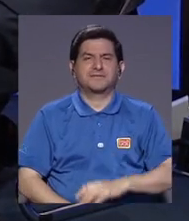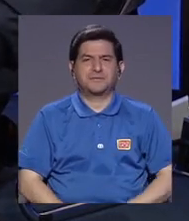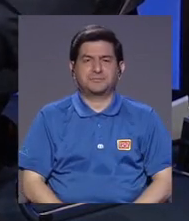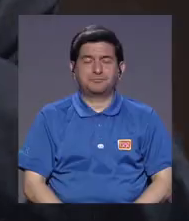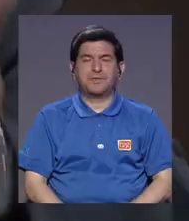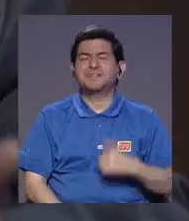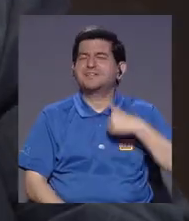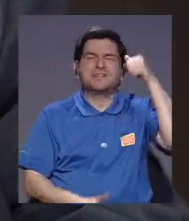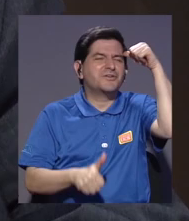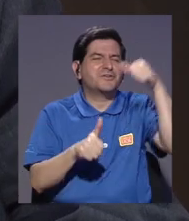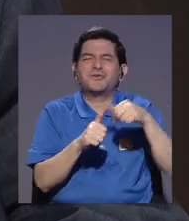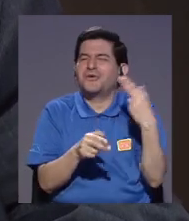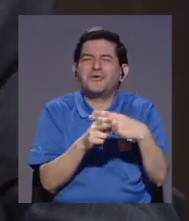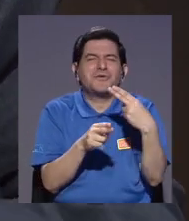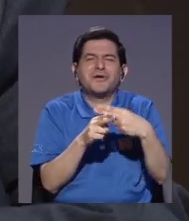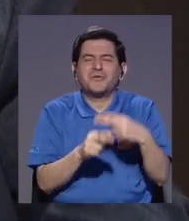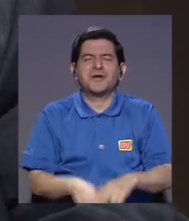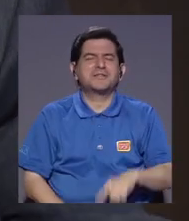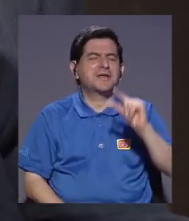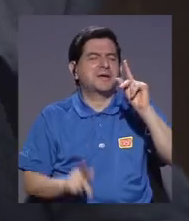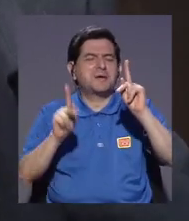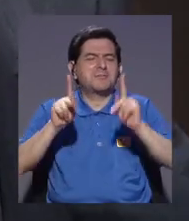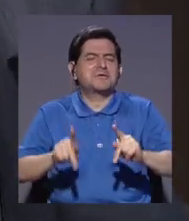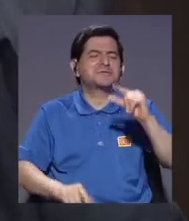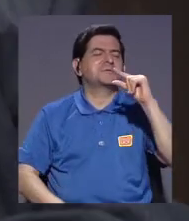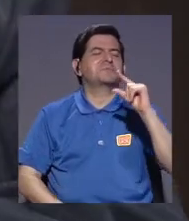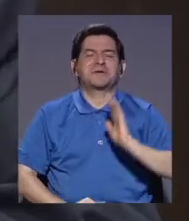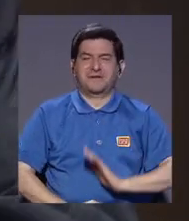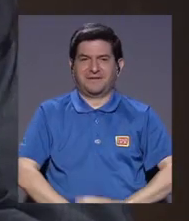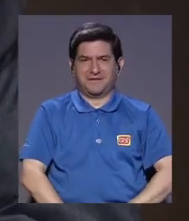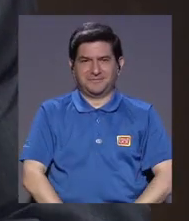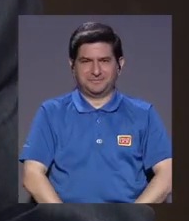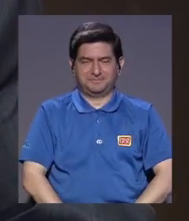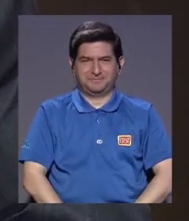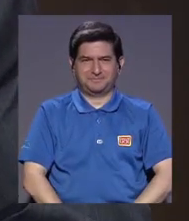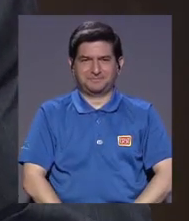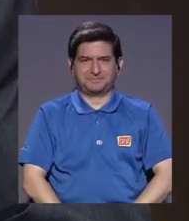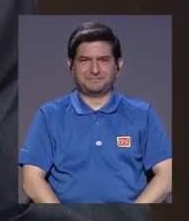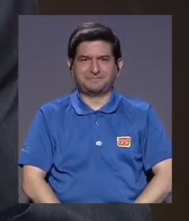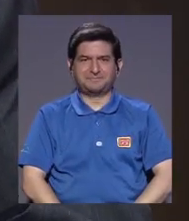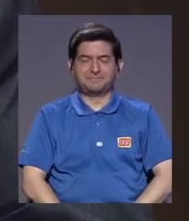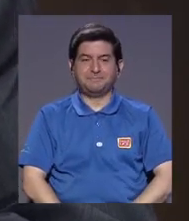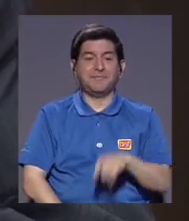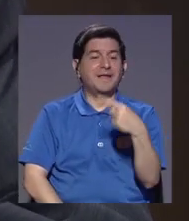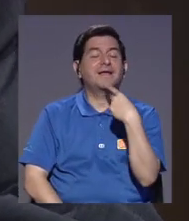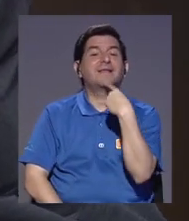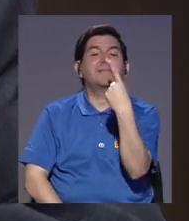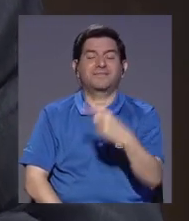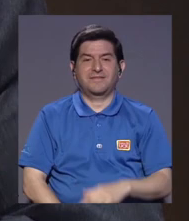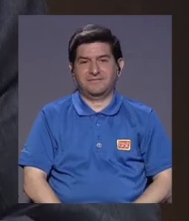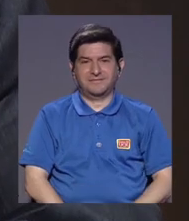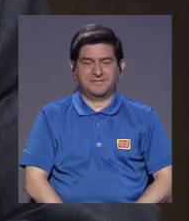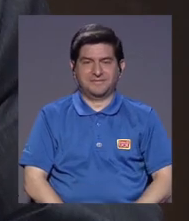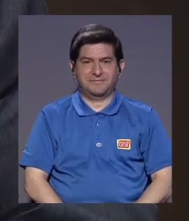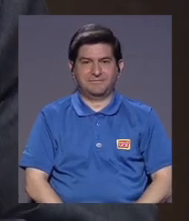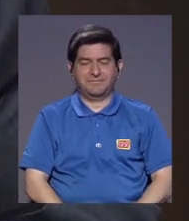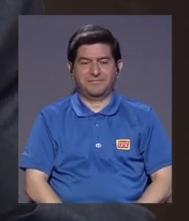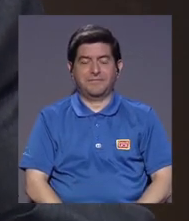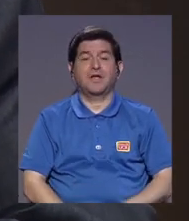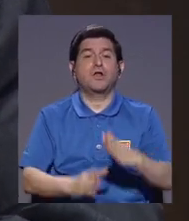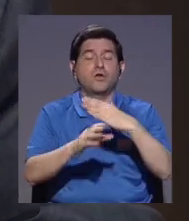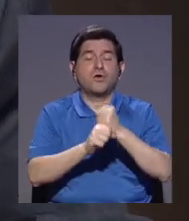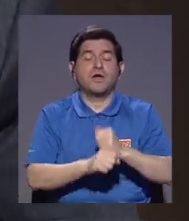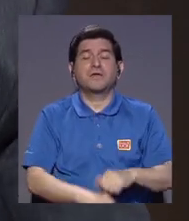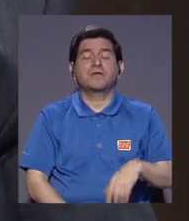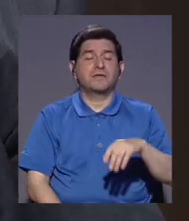hasta se volvió el nombre del pequeño es invierno este dijo que eso que había